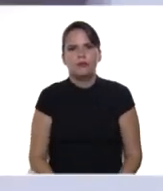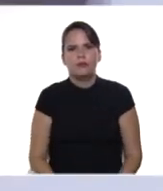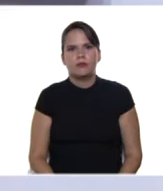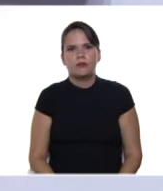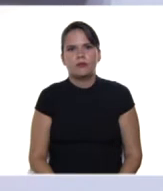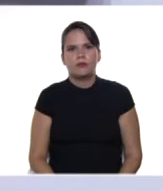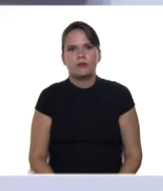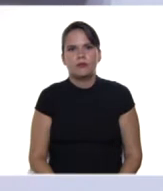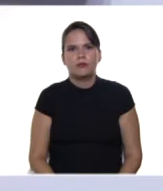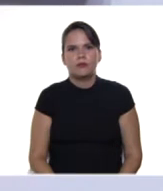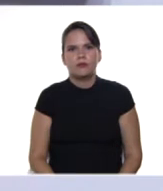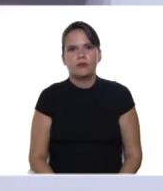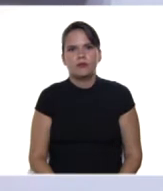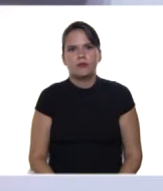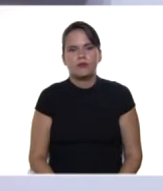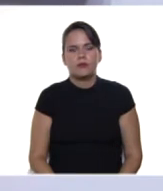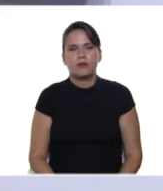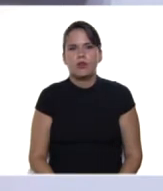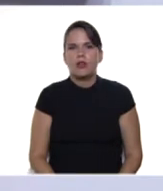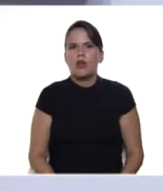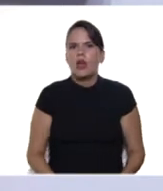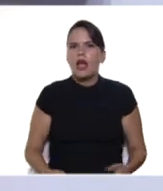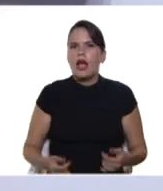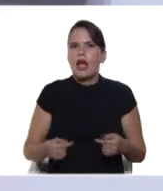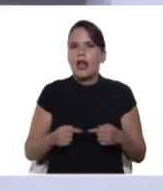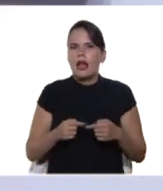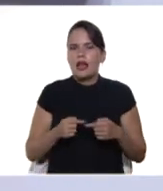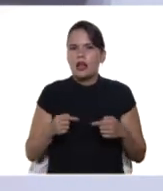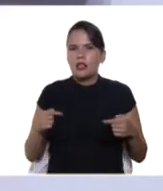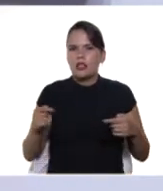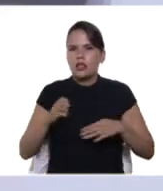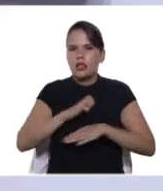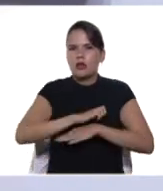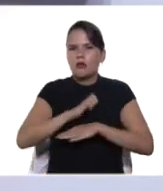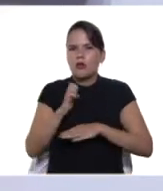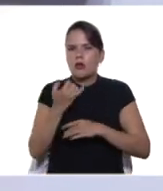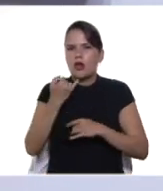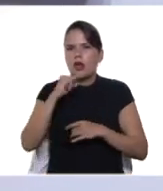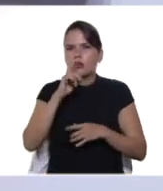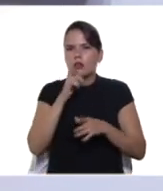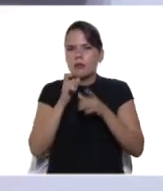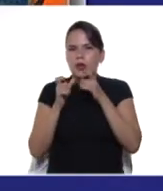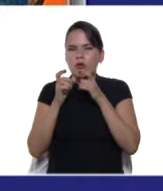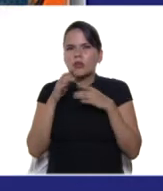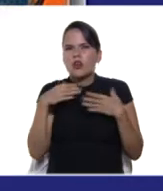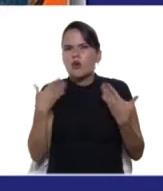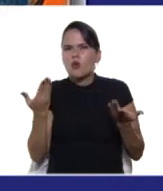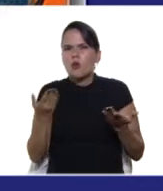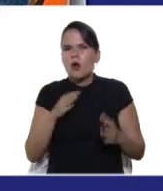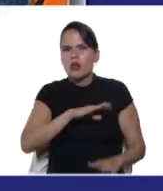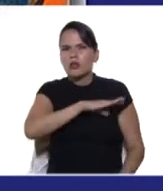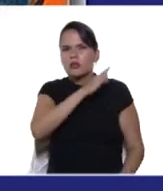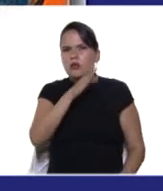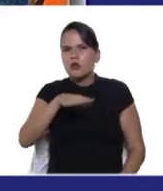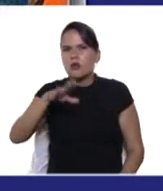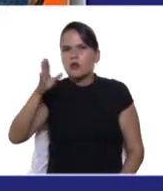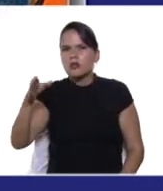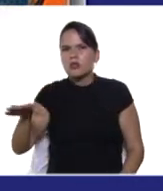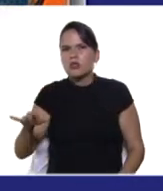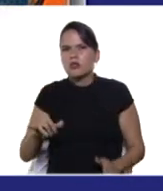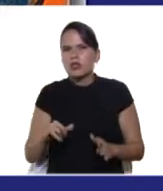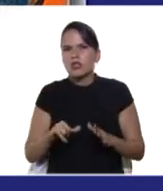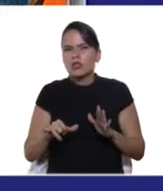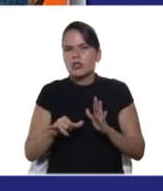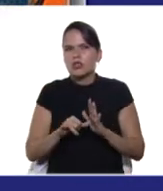Con respecto a la línea del Ecuador surge una interrogante. ¿Cuáles son los océanos que atraviesan la línea